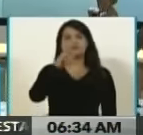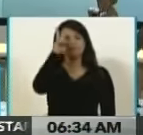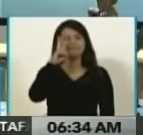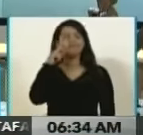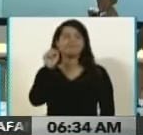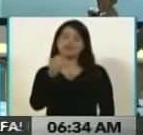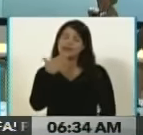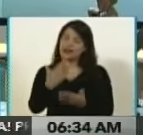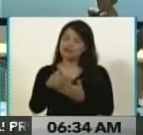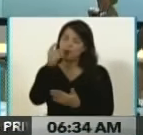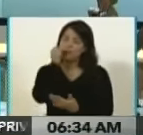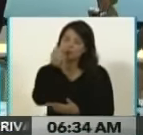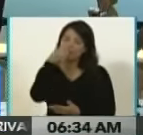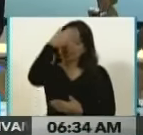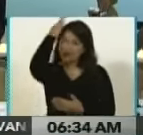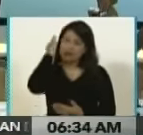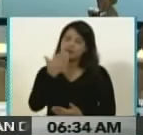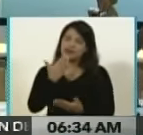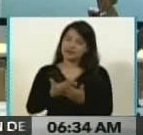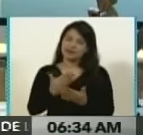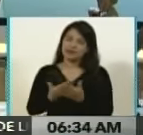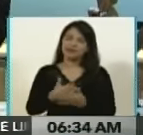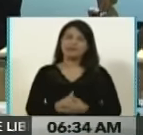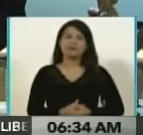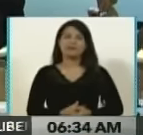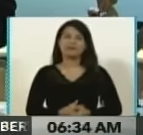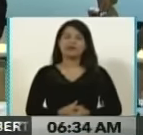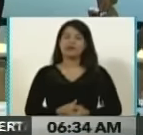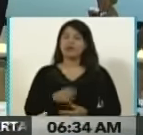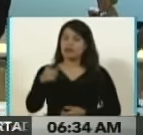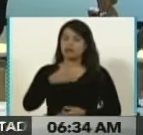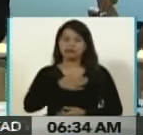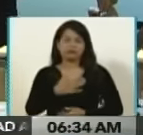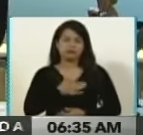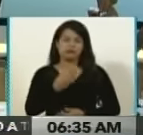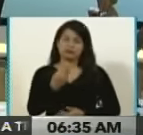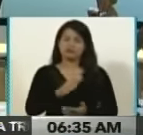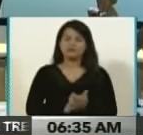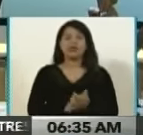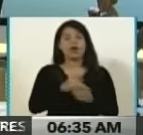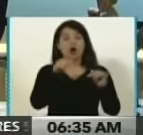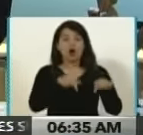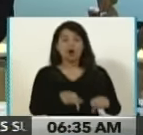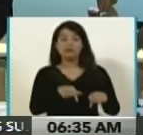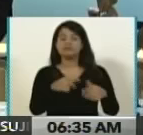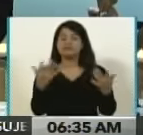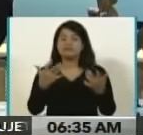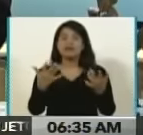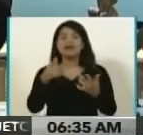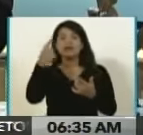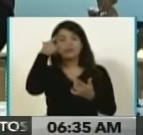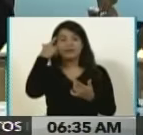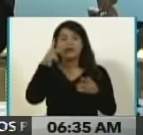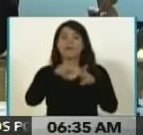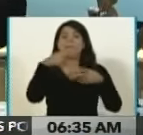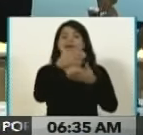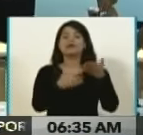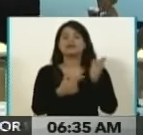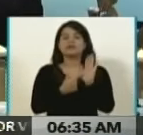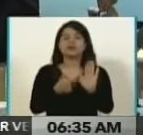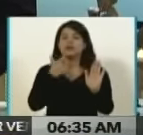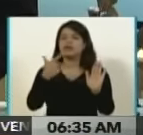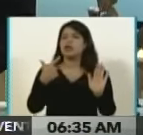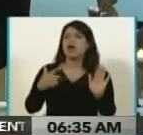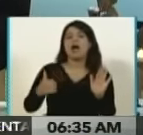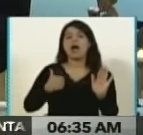por acompañarnos, como siempre, tan amable. Hoy la prensa nacional busca sacar partido desde el punto de vista de la realidad política que vive nuestro país en